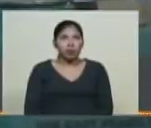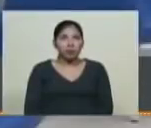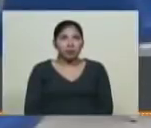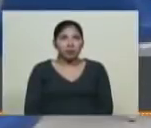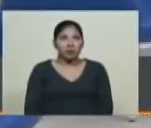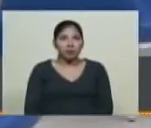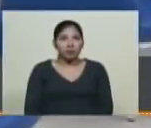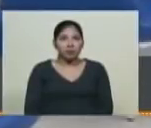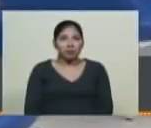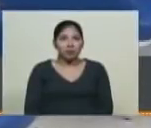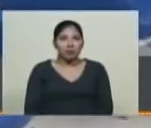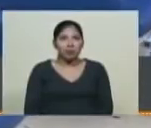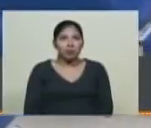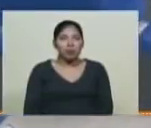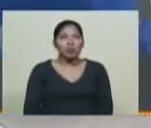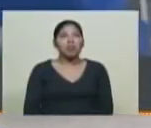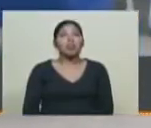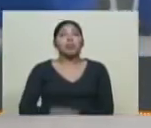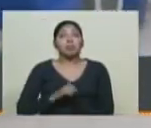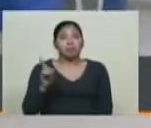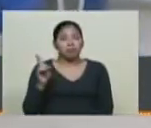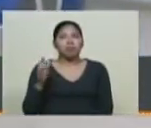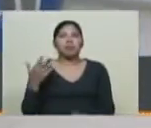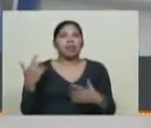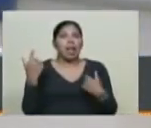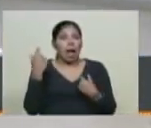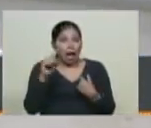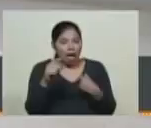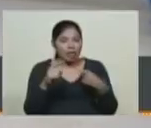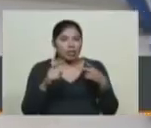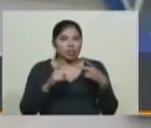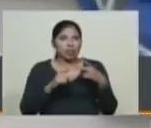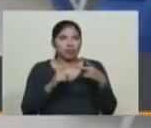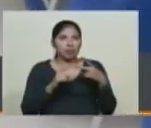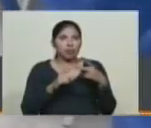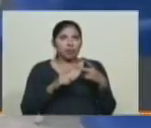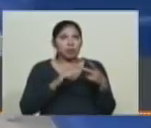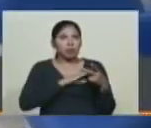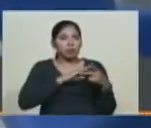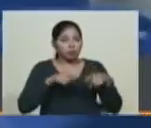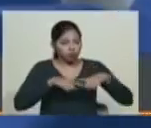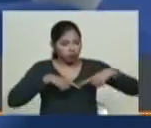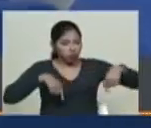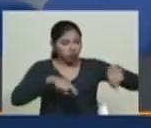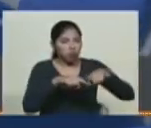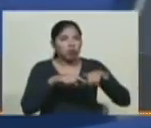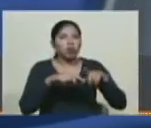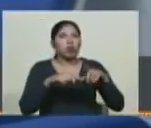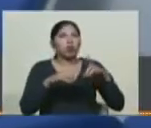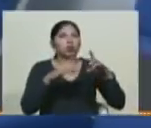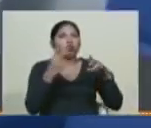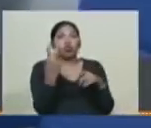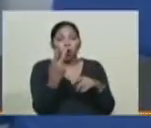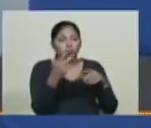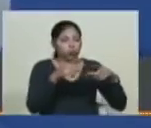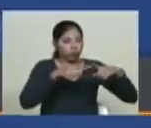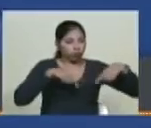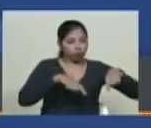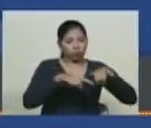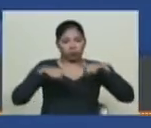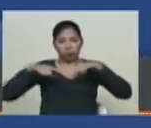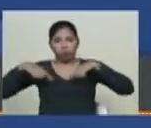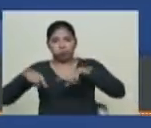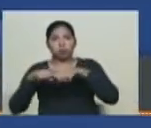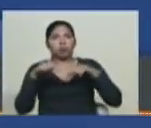Sí. Bueno, presidente, tenemos también las áreas de consulta, los dos consultorios, donde